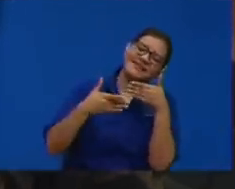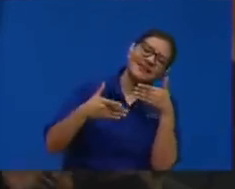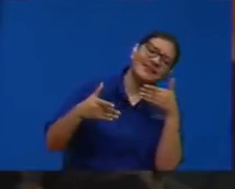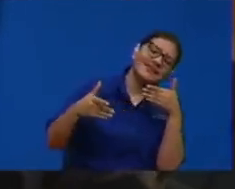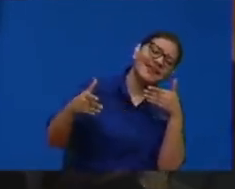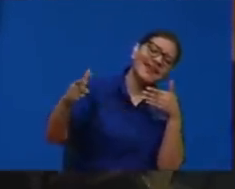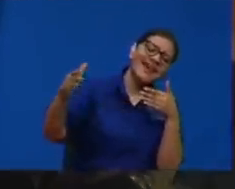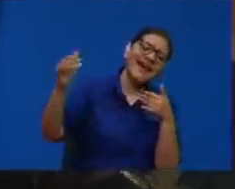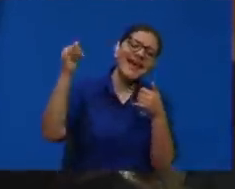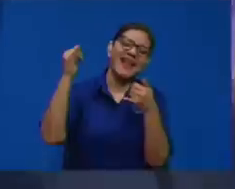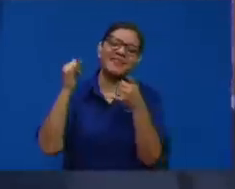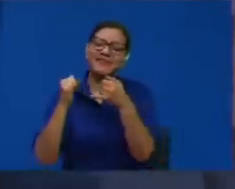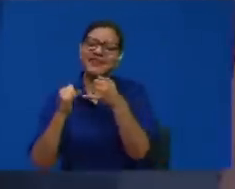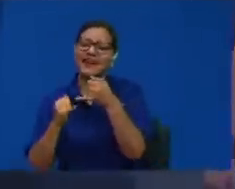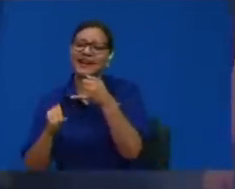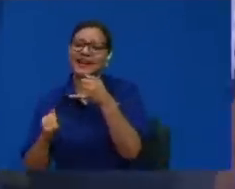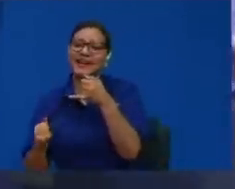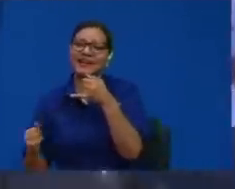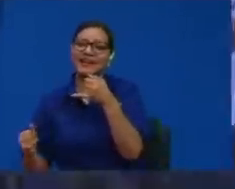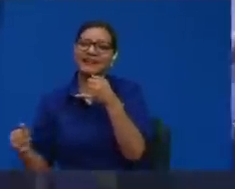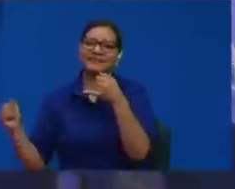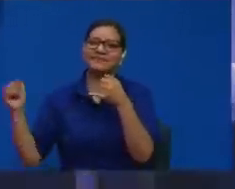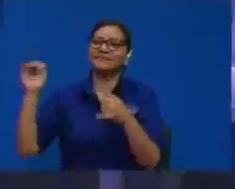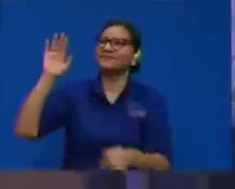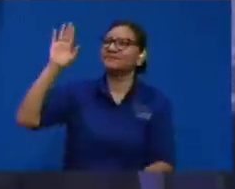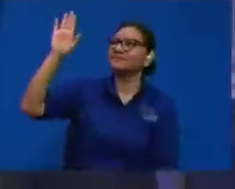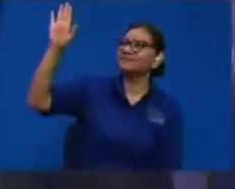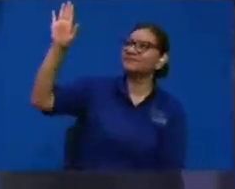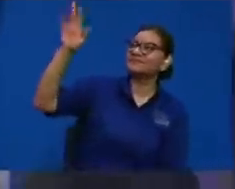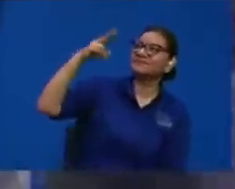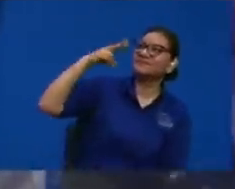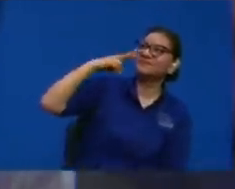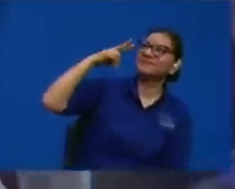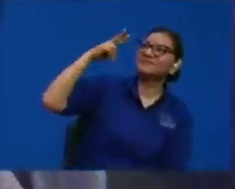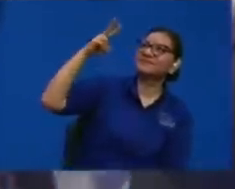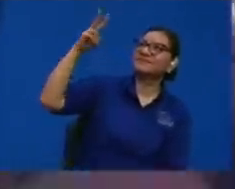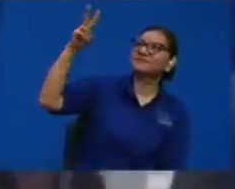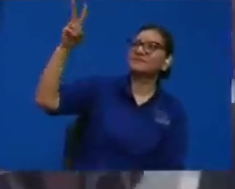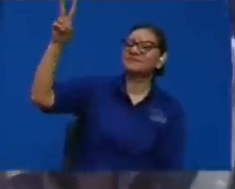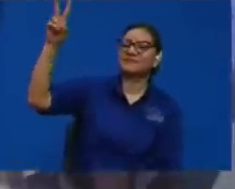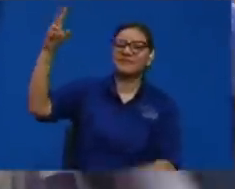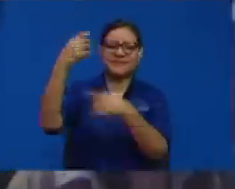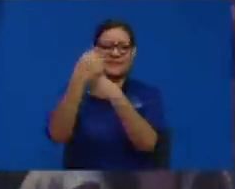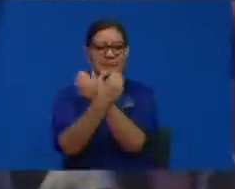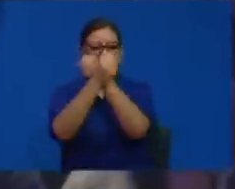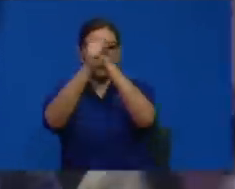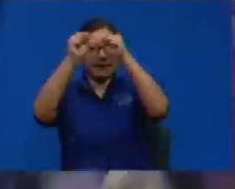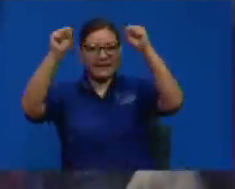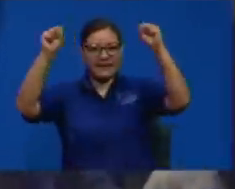Sé bien que al final con mis ojos miraré su